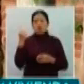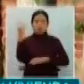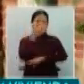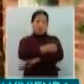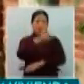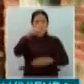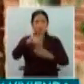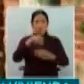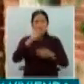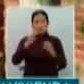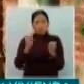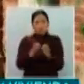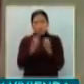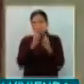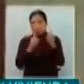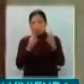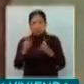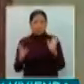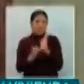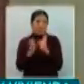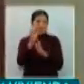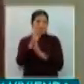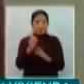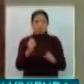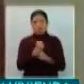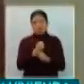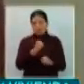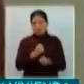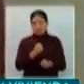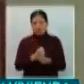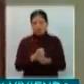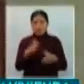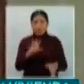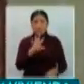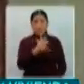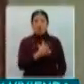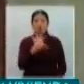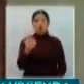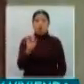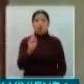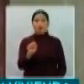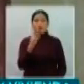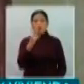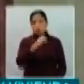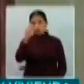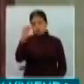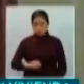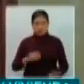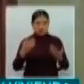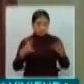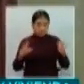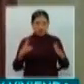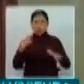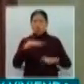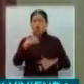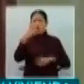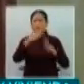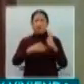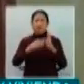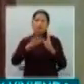hemos llegado al 99.2%, nos falta solamente una provincia de Santa